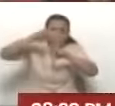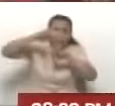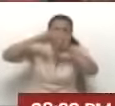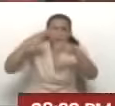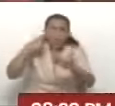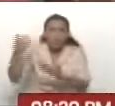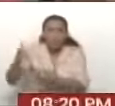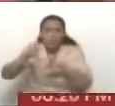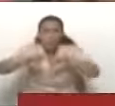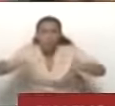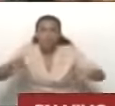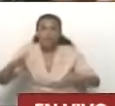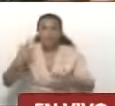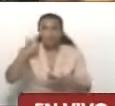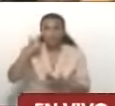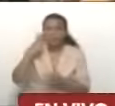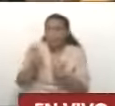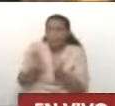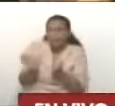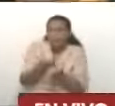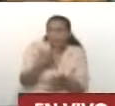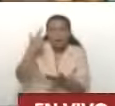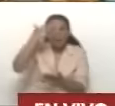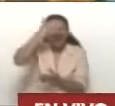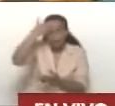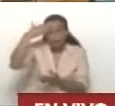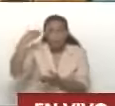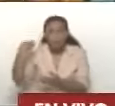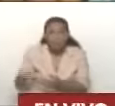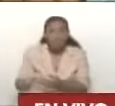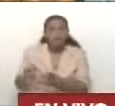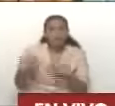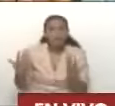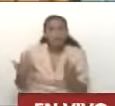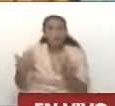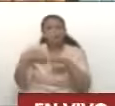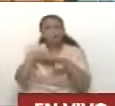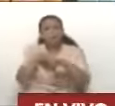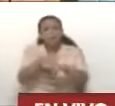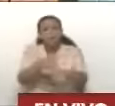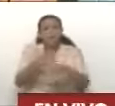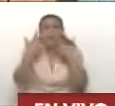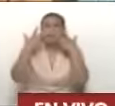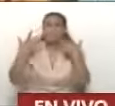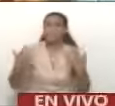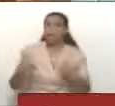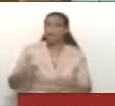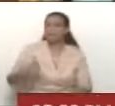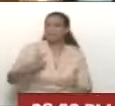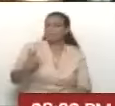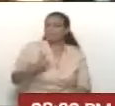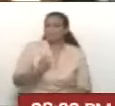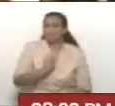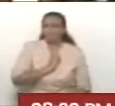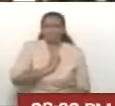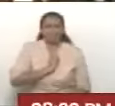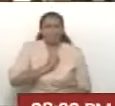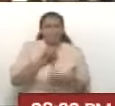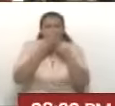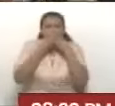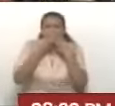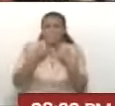podemos descuidar tampoco, presidente, yo se lo decía en el trayecto cuando veníamos para acá, la majestuosidad y la identidad tan